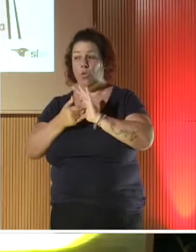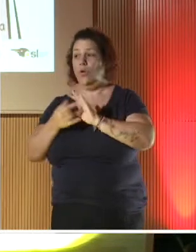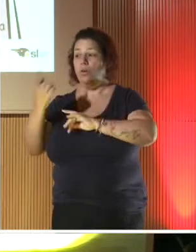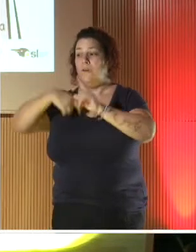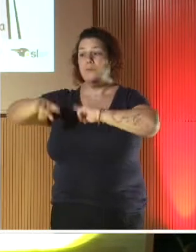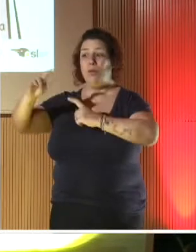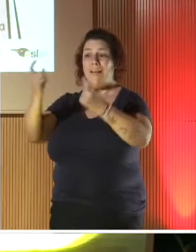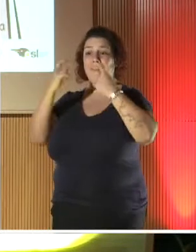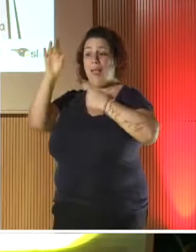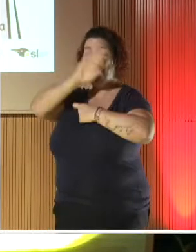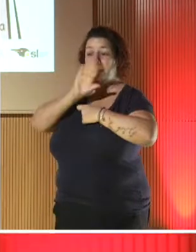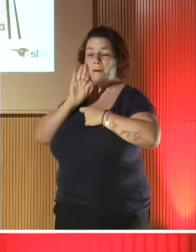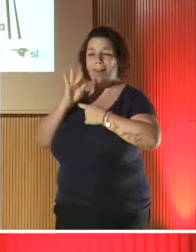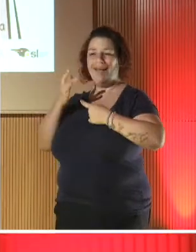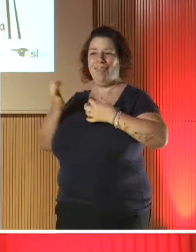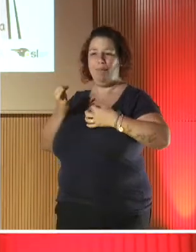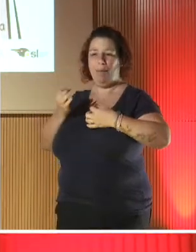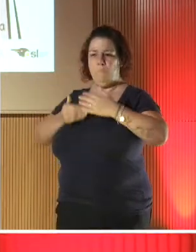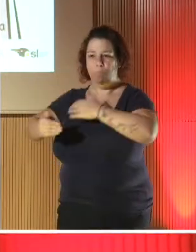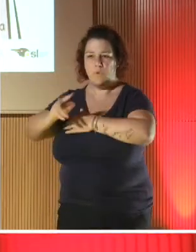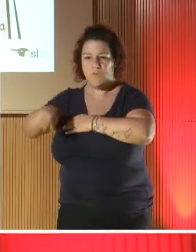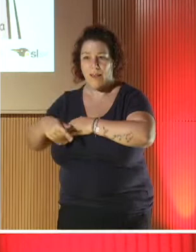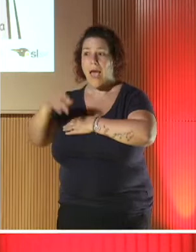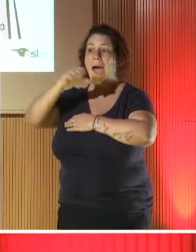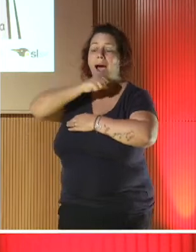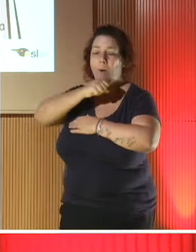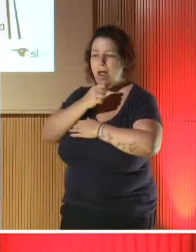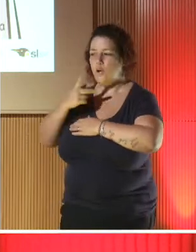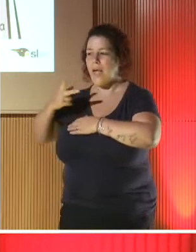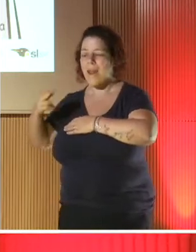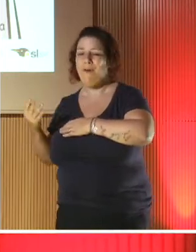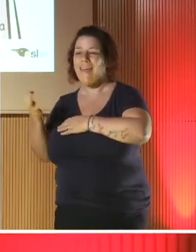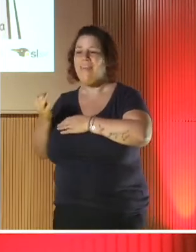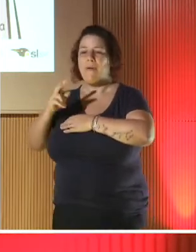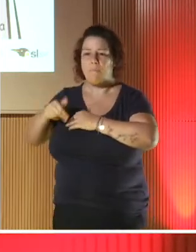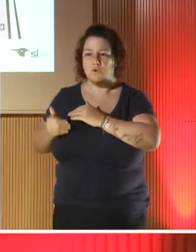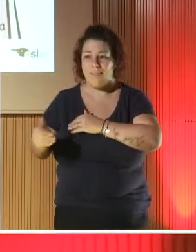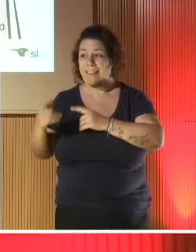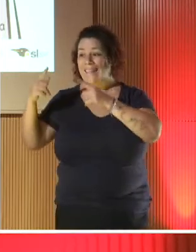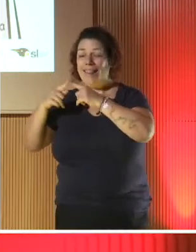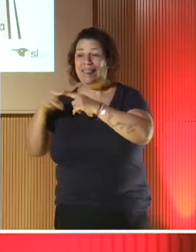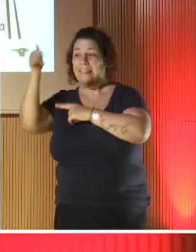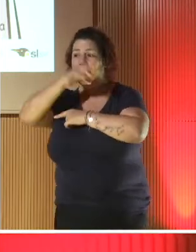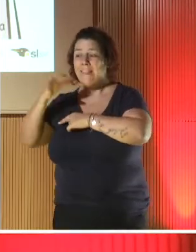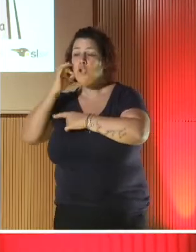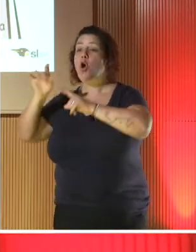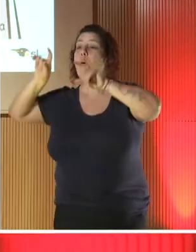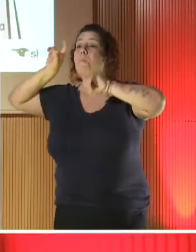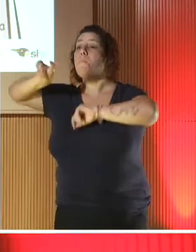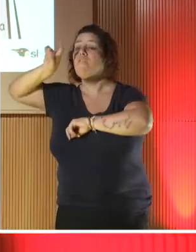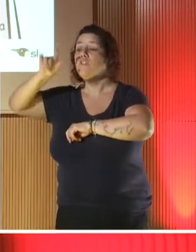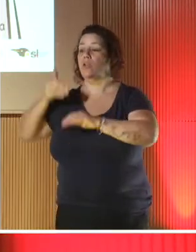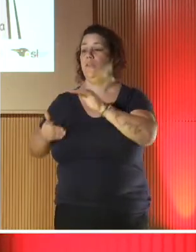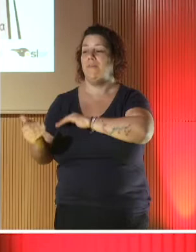enseña a ser los padres que tenemos que ser, pero no solo los padres, los abuelos que tenemos que ser, los hermanos que tenemos que ser, los tíos que tenemos que ser, los profesores que tenemos que ser,